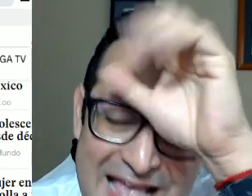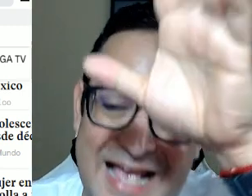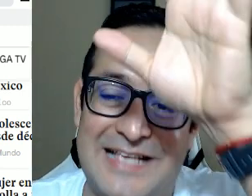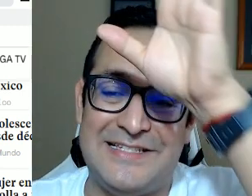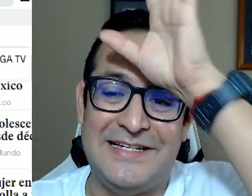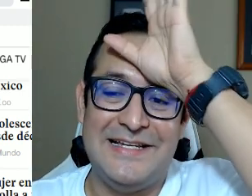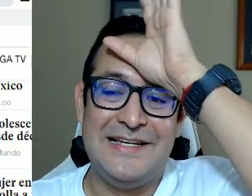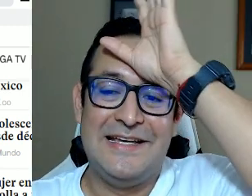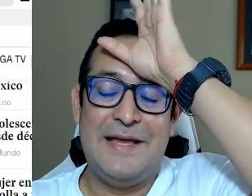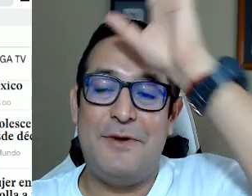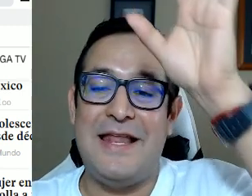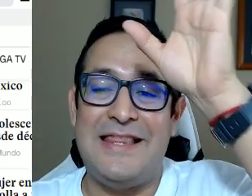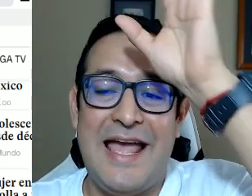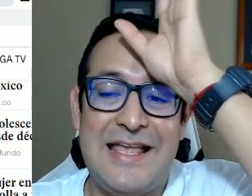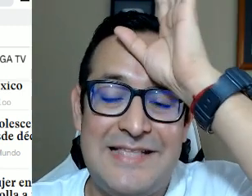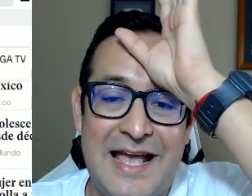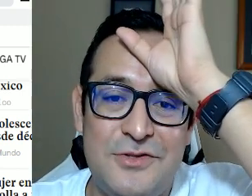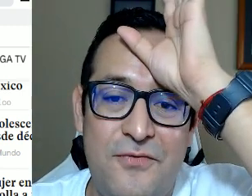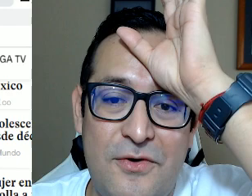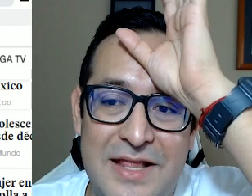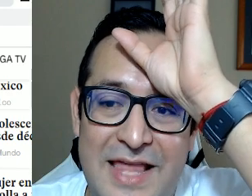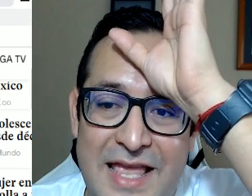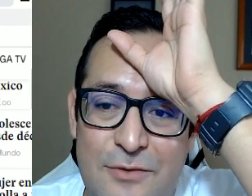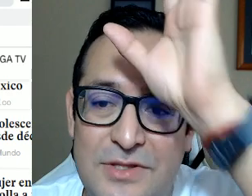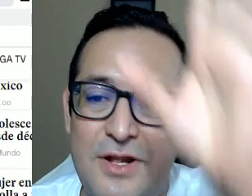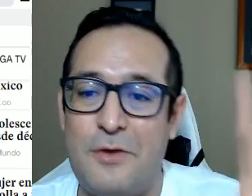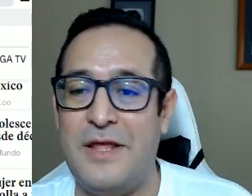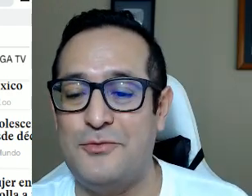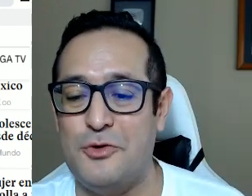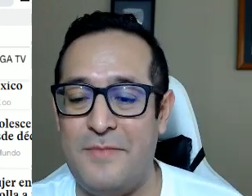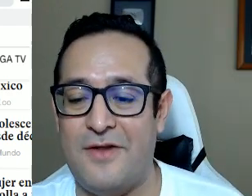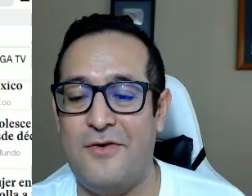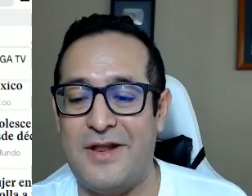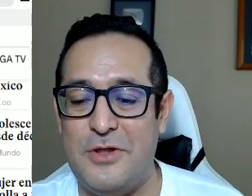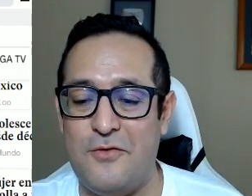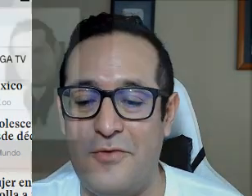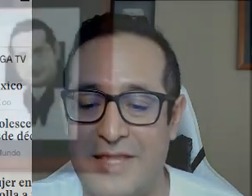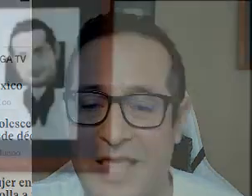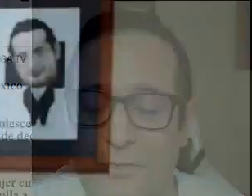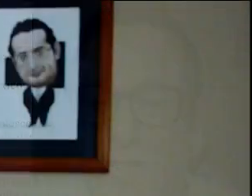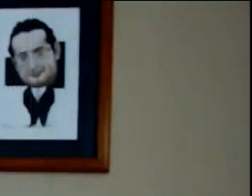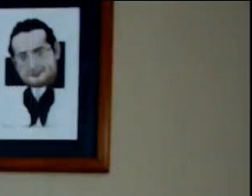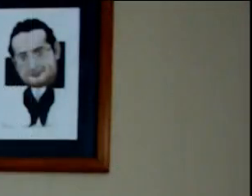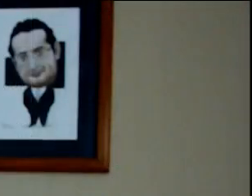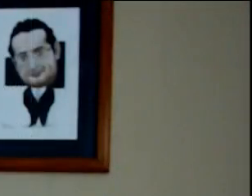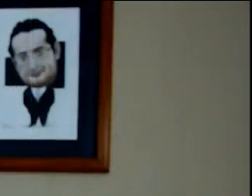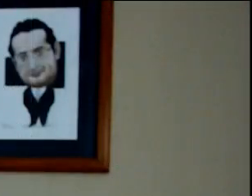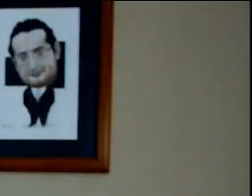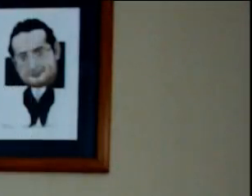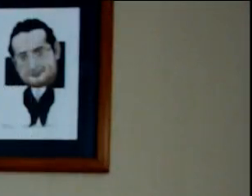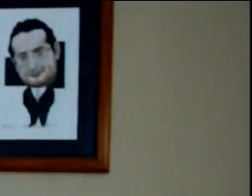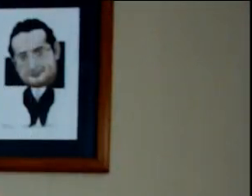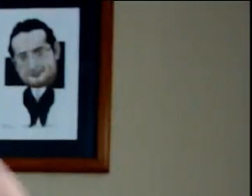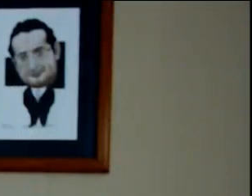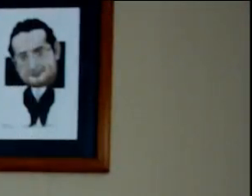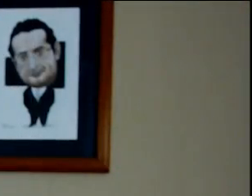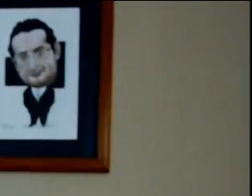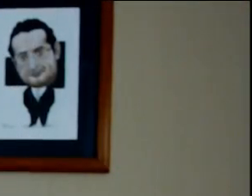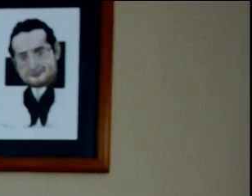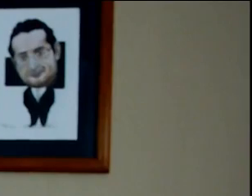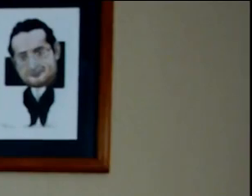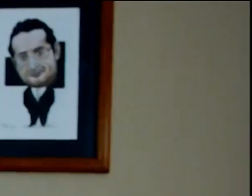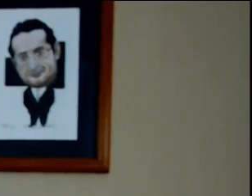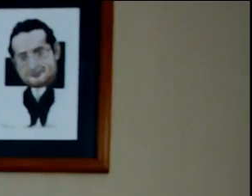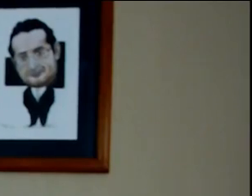texas porque el ataque de texas no fue un ataque contra una comunidad musulmana repito fue un ataque contra la comunidad mexicana pero no se refirió